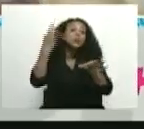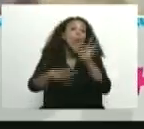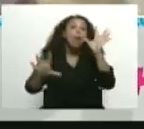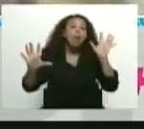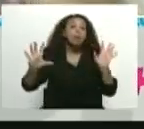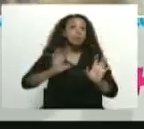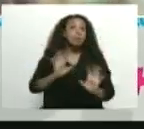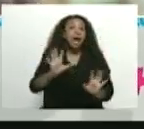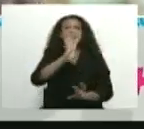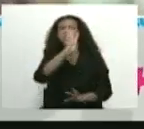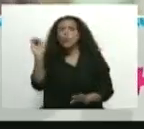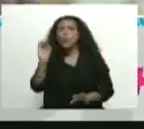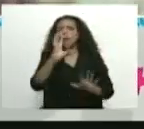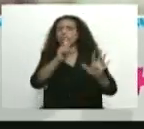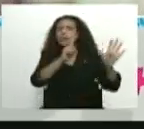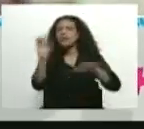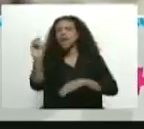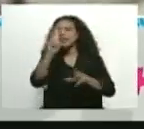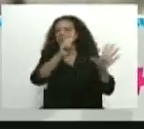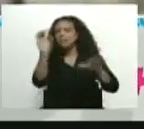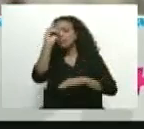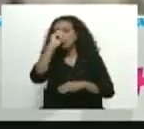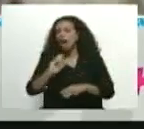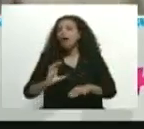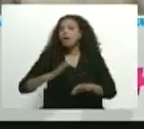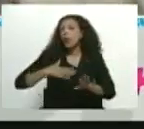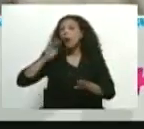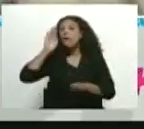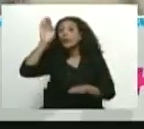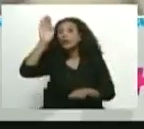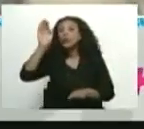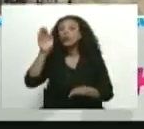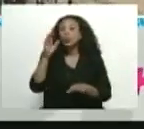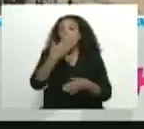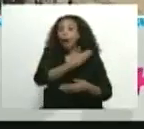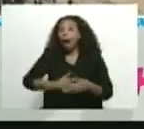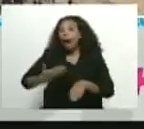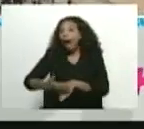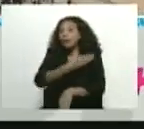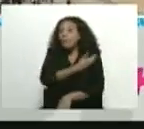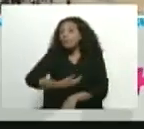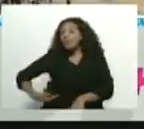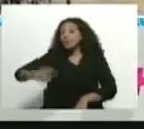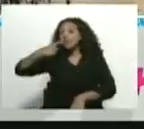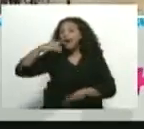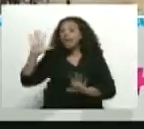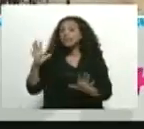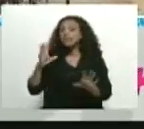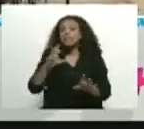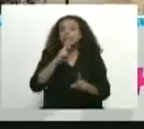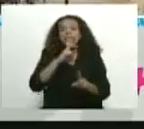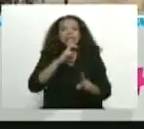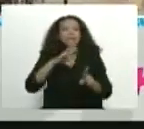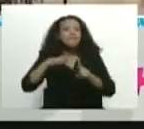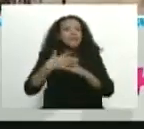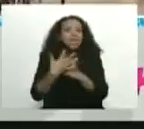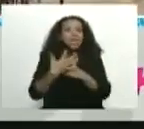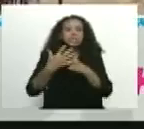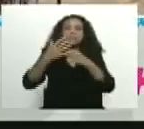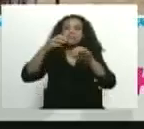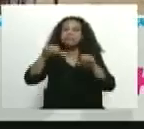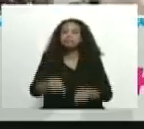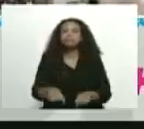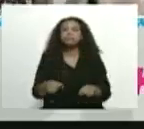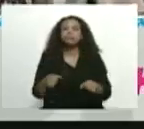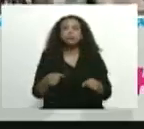tengamos ya 50, 60, 70 años, podamos ver que nosotros tuvimos un presidente que a pesar de todas las dificultades nunca se rindió,